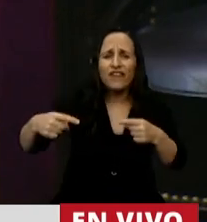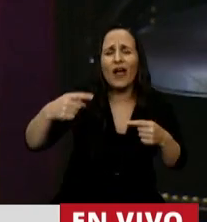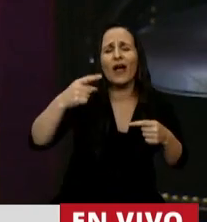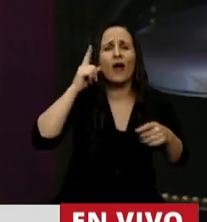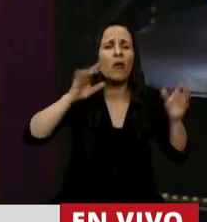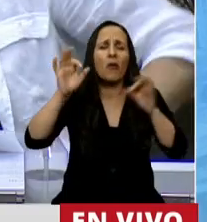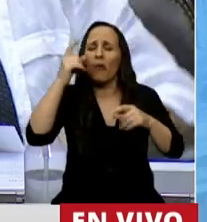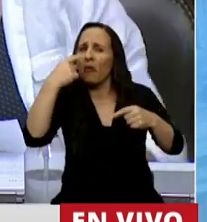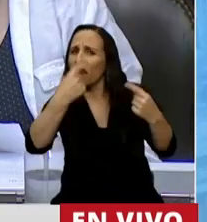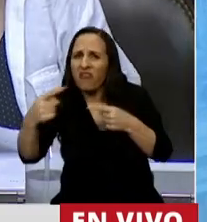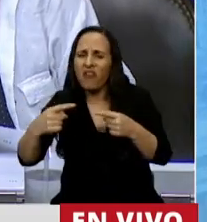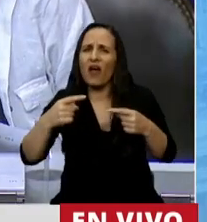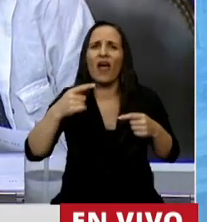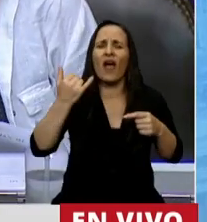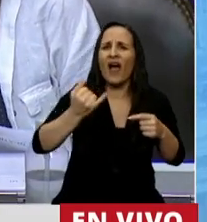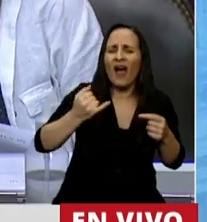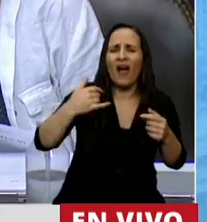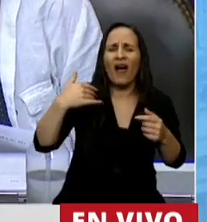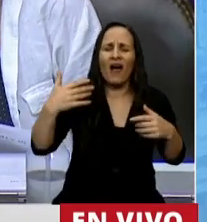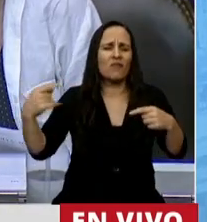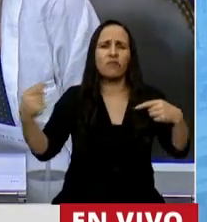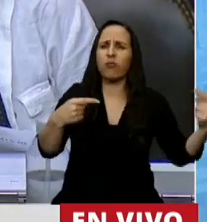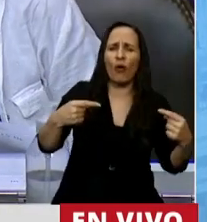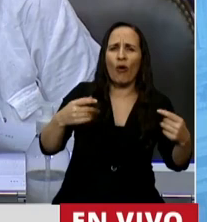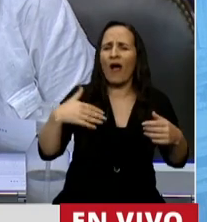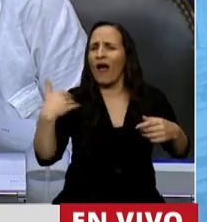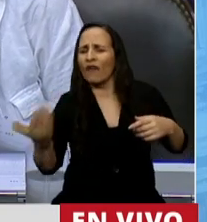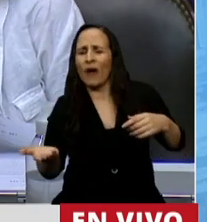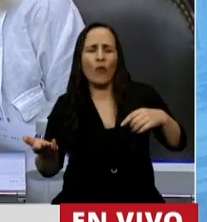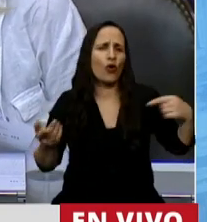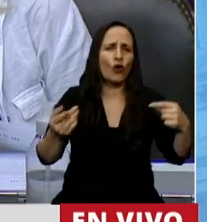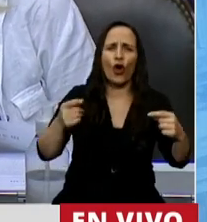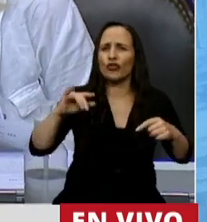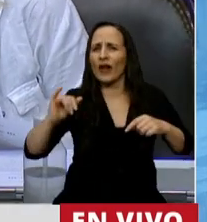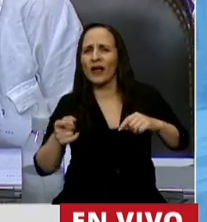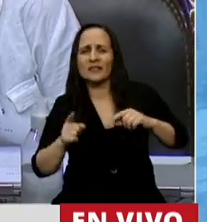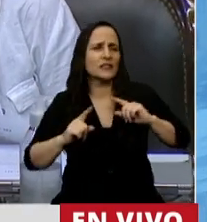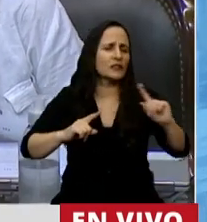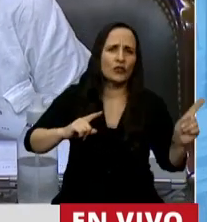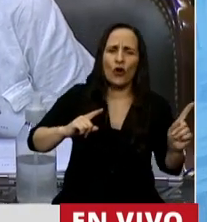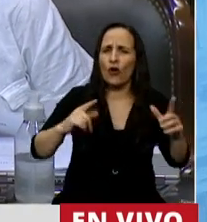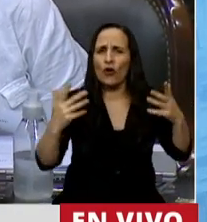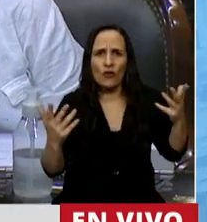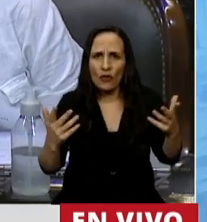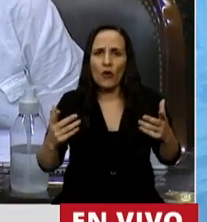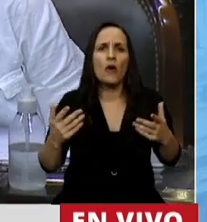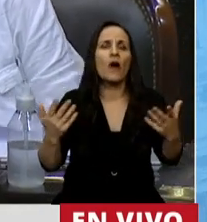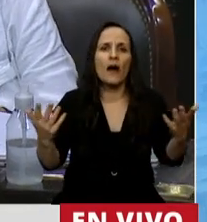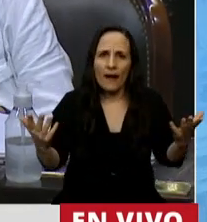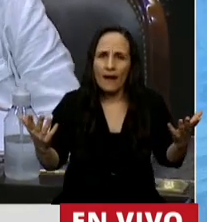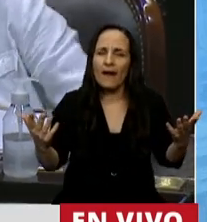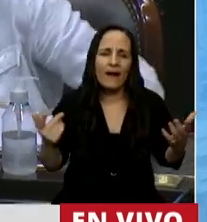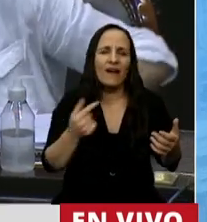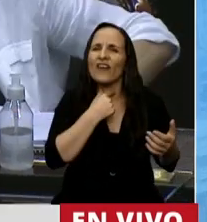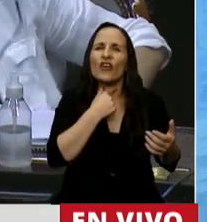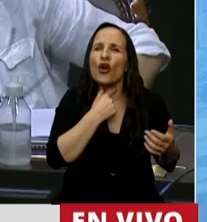posiciones, esas posiciones antagónicas, los que estamos a favor y los que estamos en contra. Pero, en definitiva, lo que